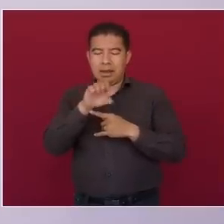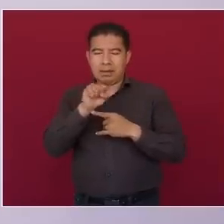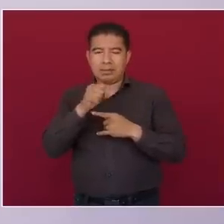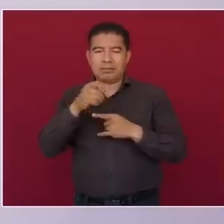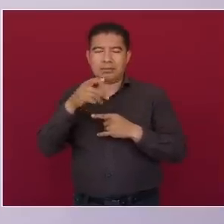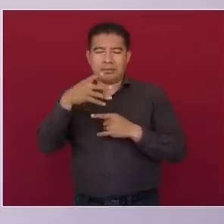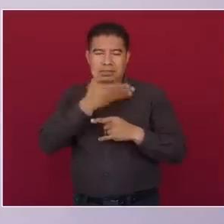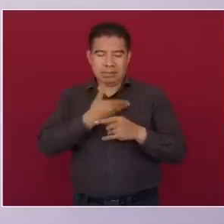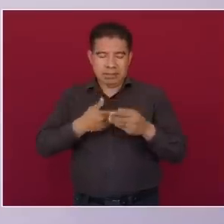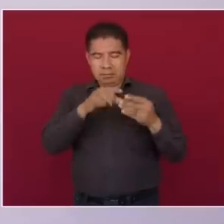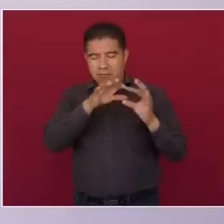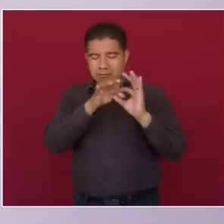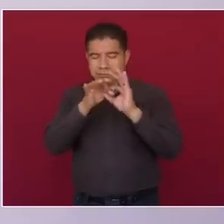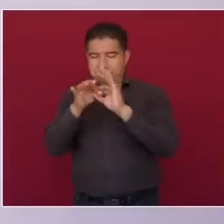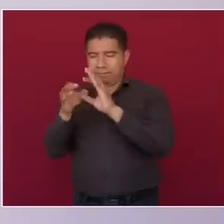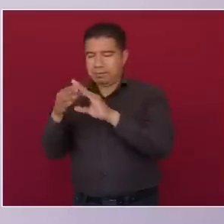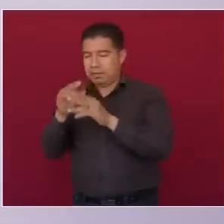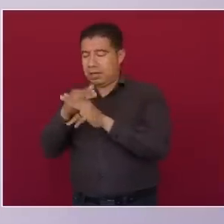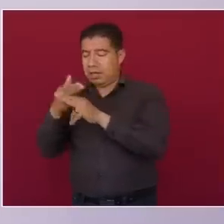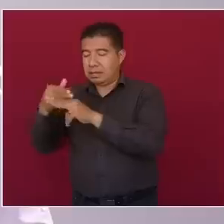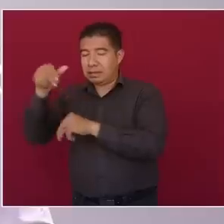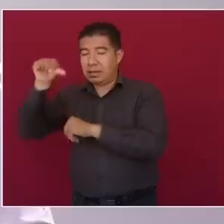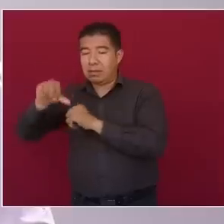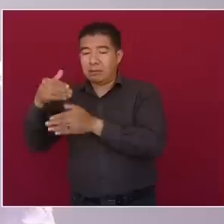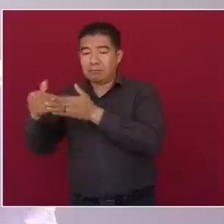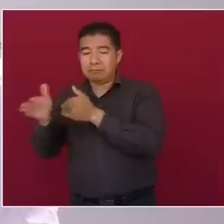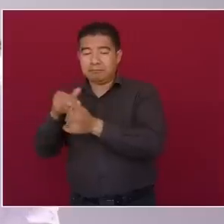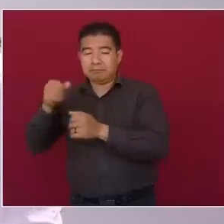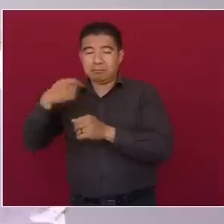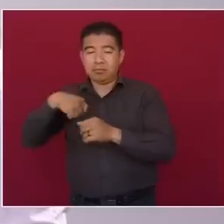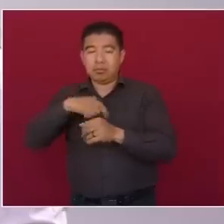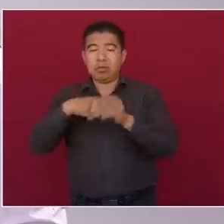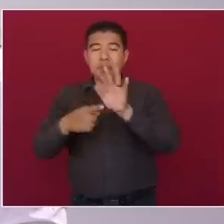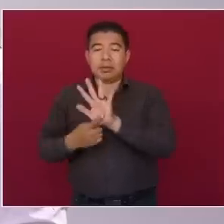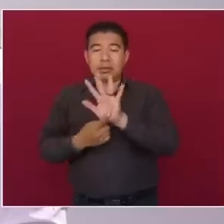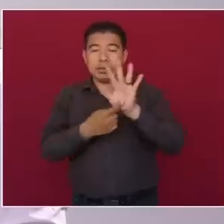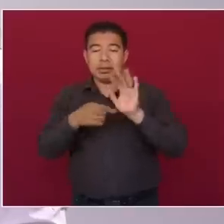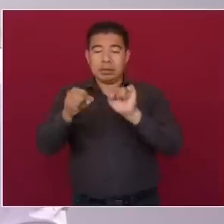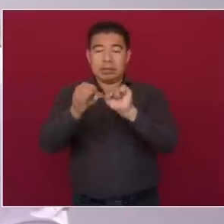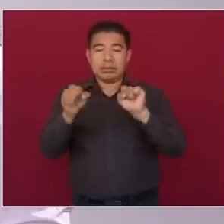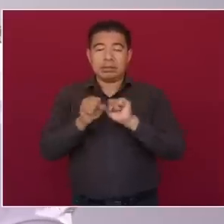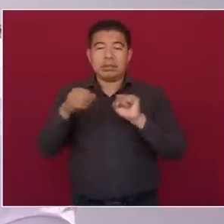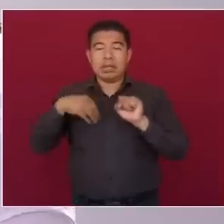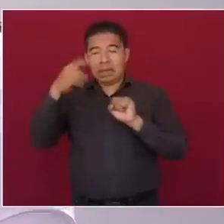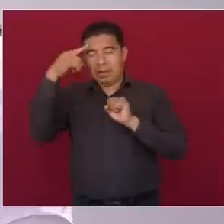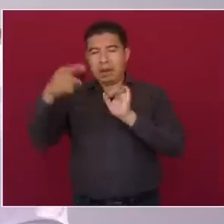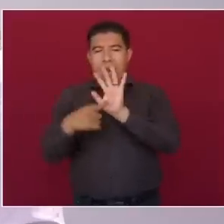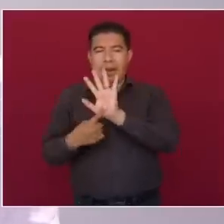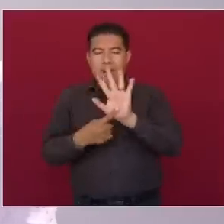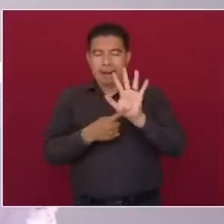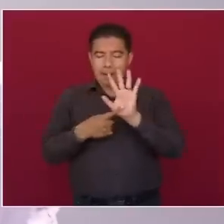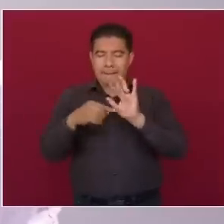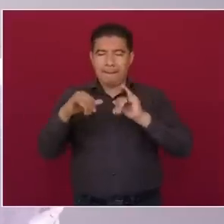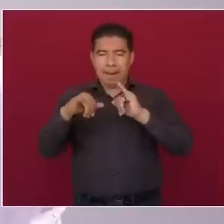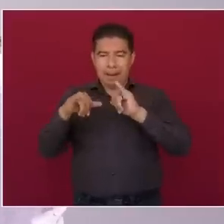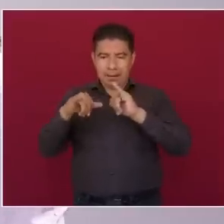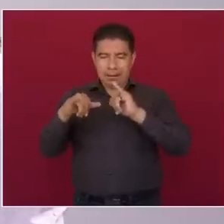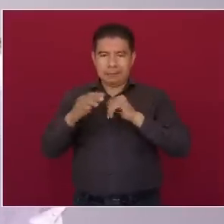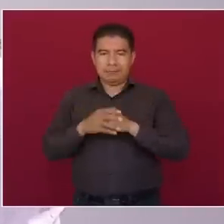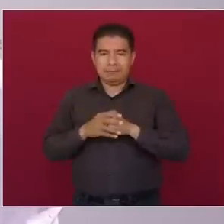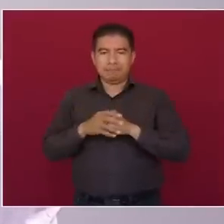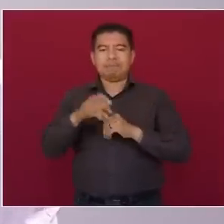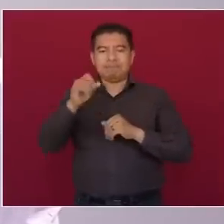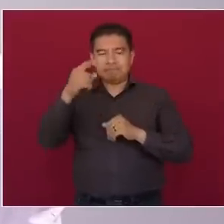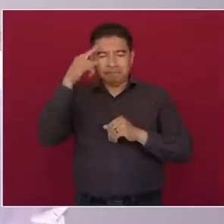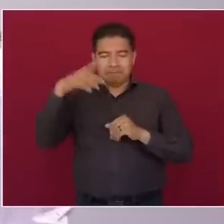Esta obra de arte se podrá apreciar hoy aquí en la sala de maquetas. Dentro de la construcción, en el